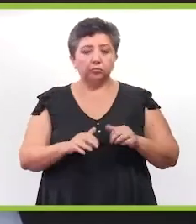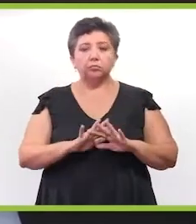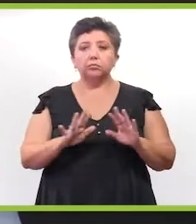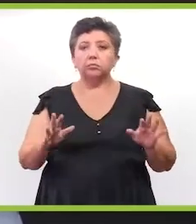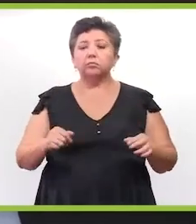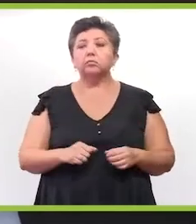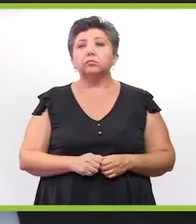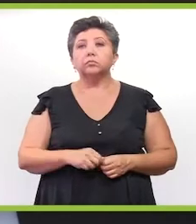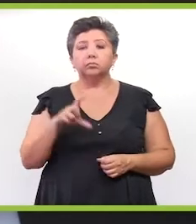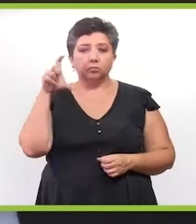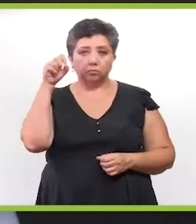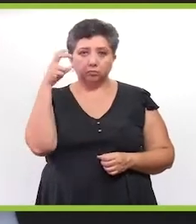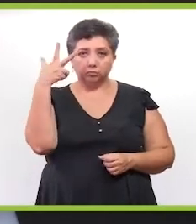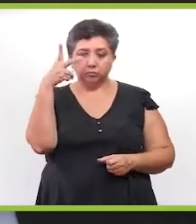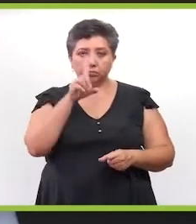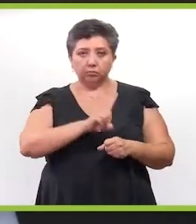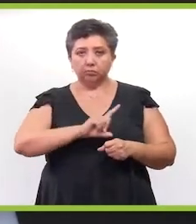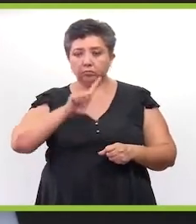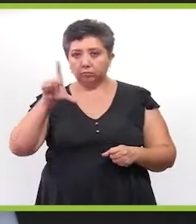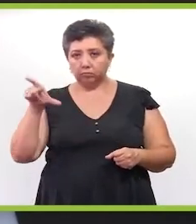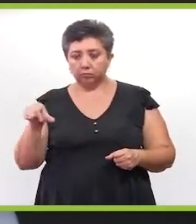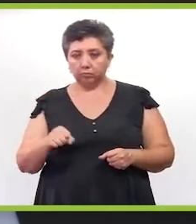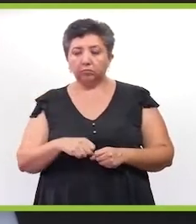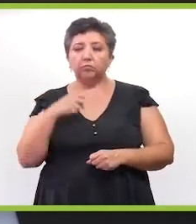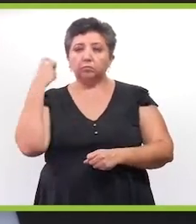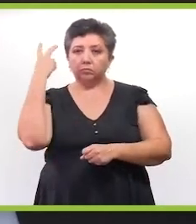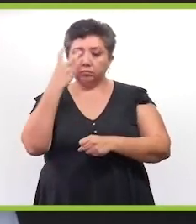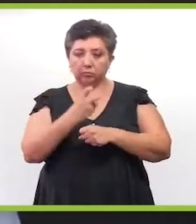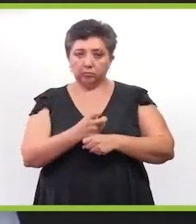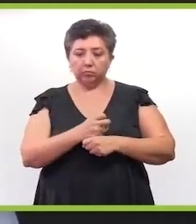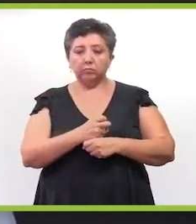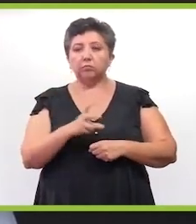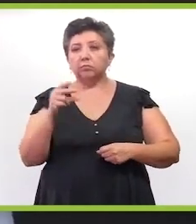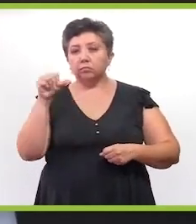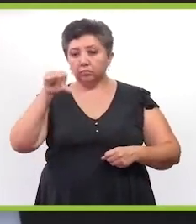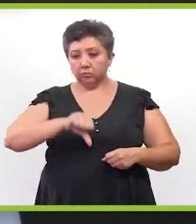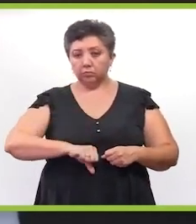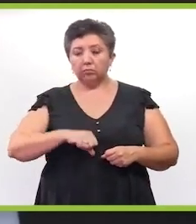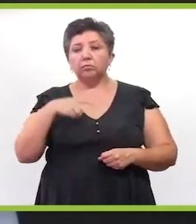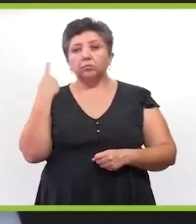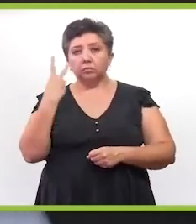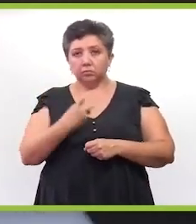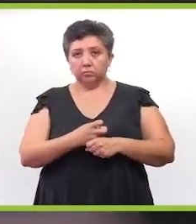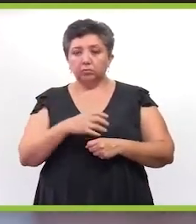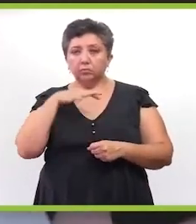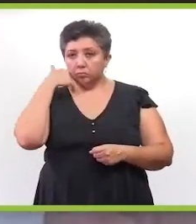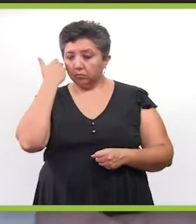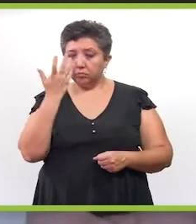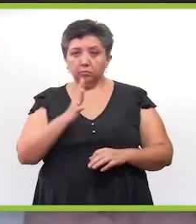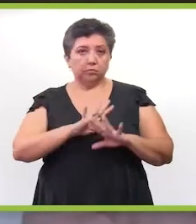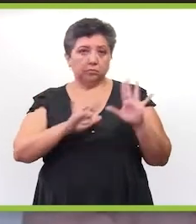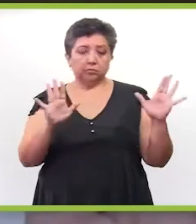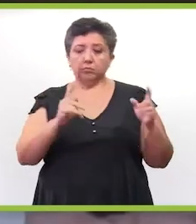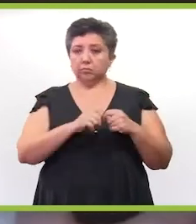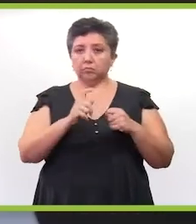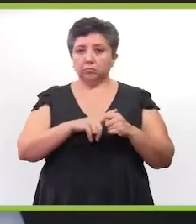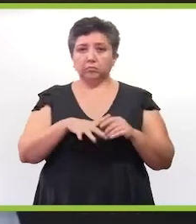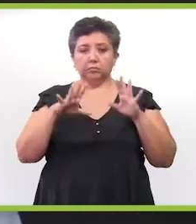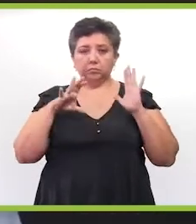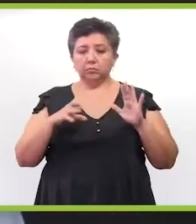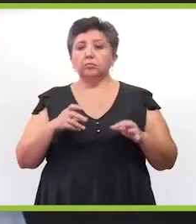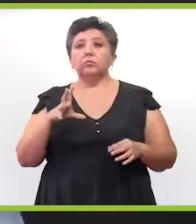quedan ya de manifiesto 28 días después de la aplicación de la segunda dosis centros no porque me puse la segunda dosis quiere decir que ya estoy totalmente